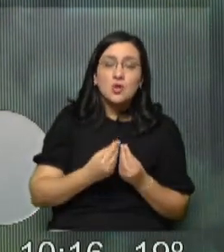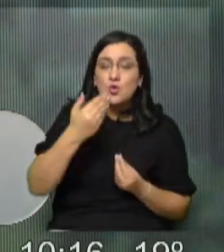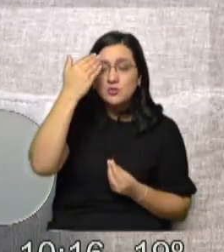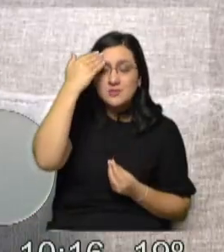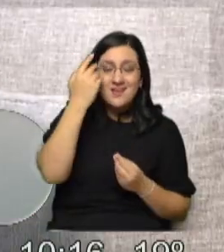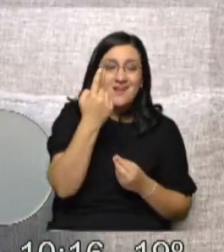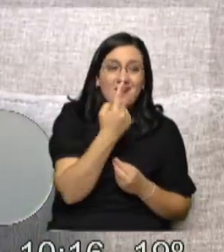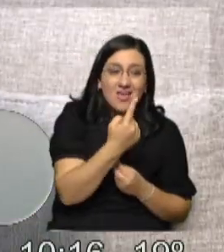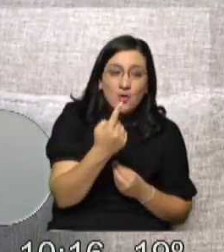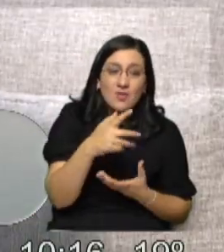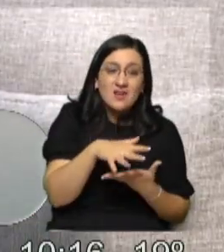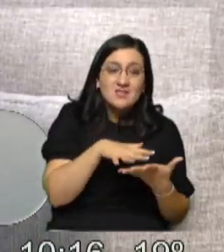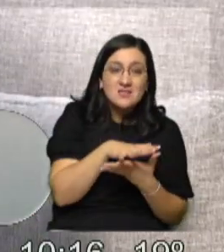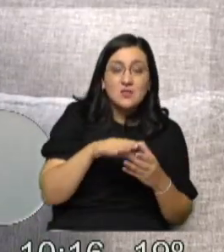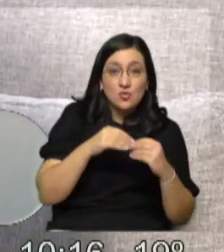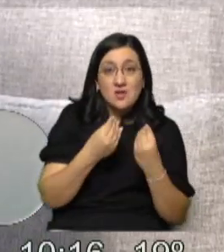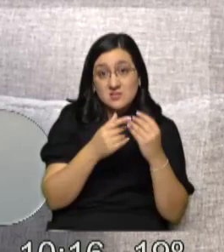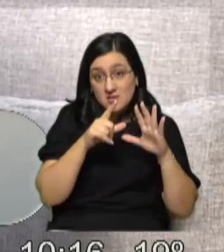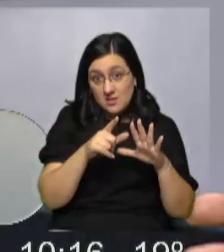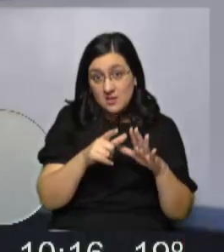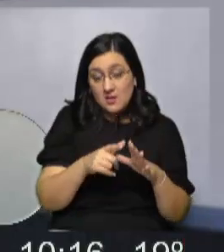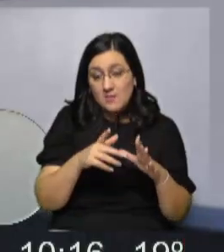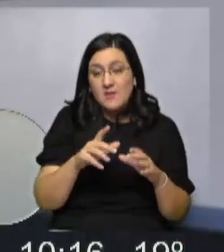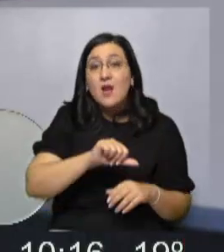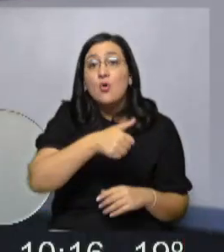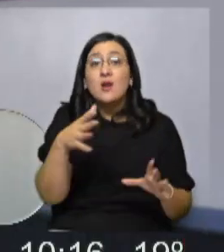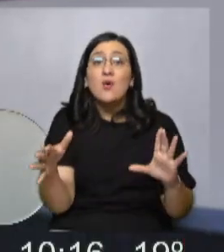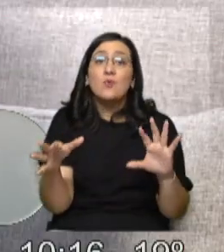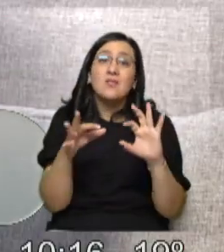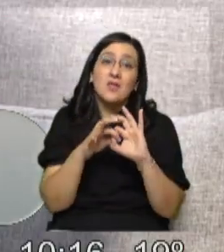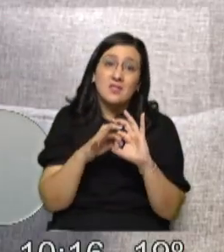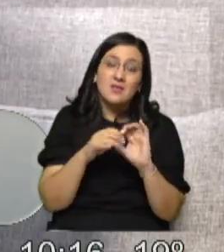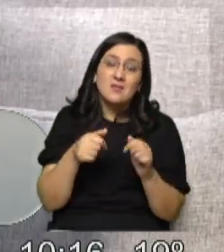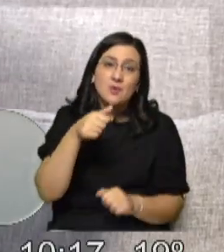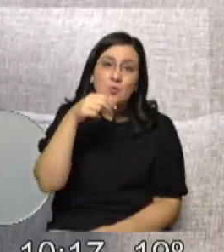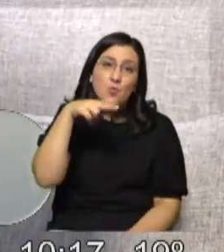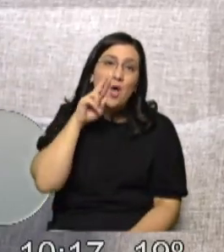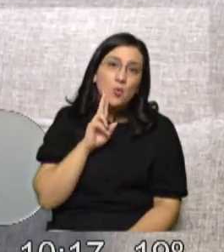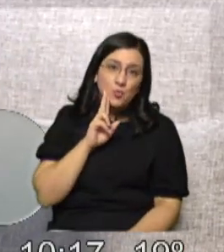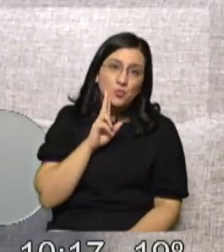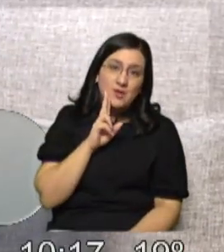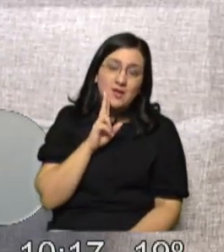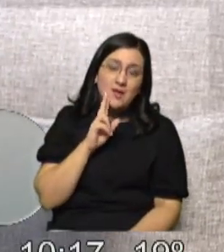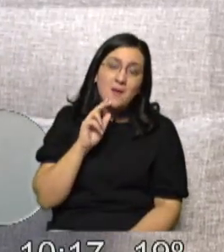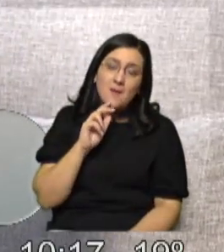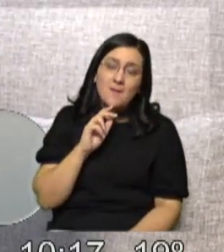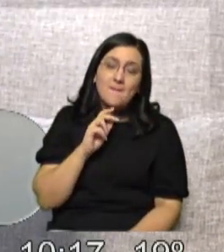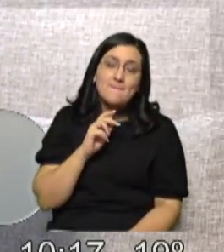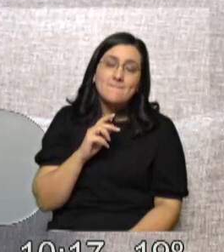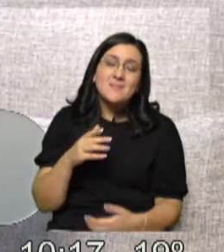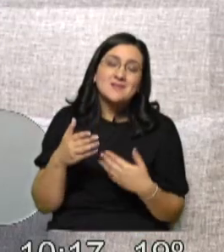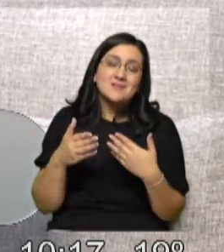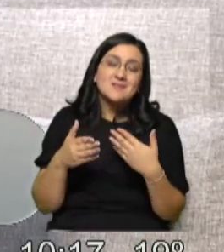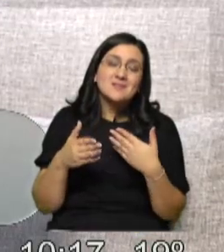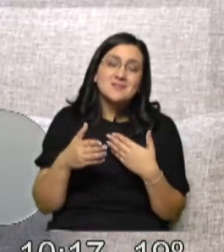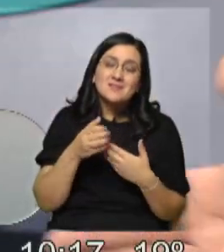una de esas dimensiones para lograr la unidad y un comportamiento y una vida un poquito más asertiva, un poquito más cerca